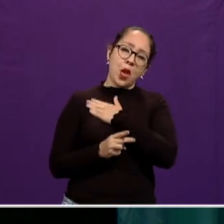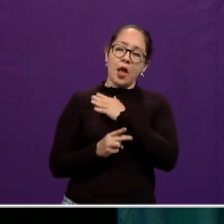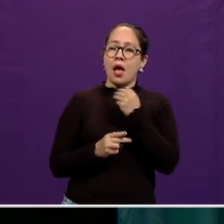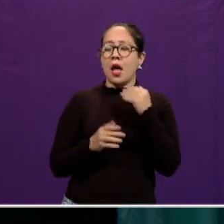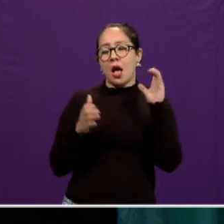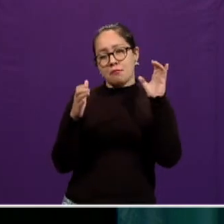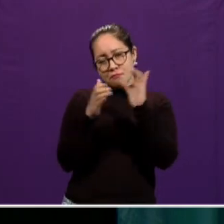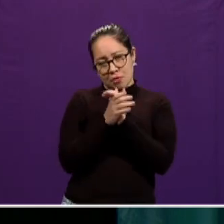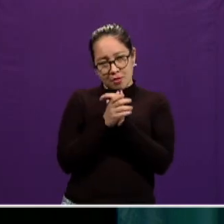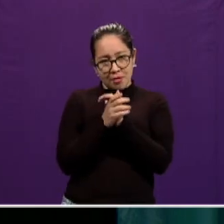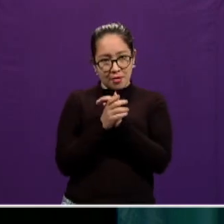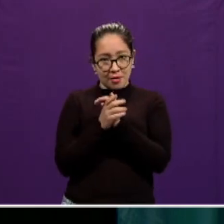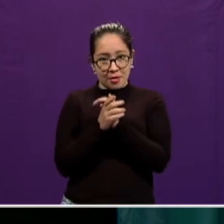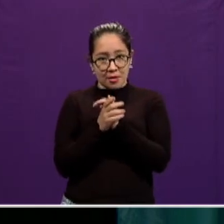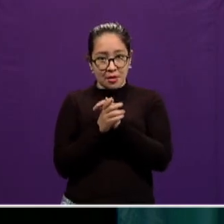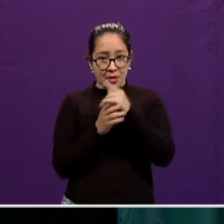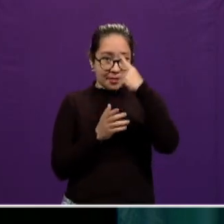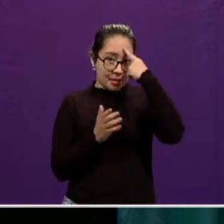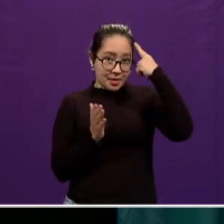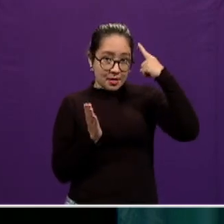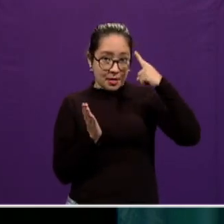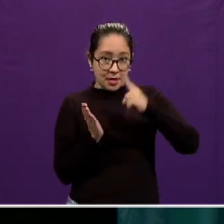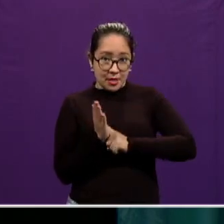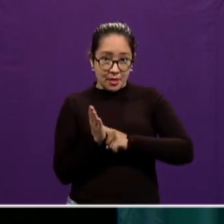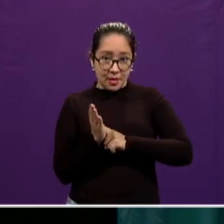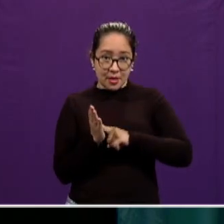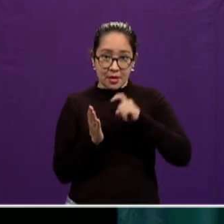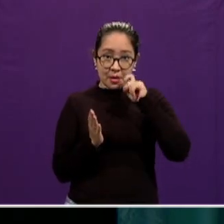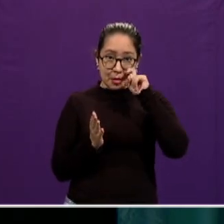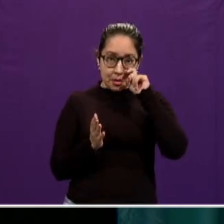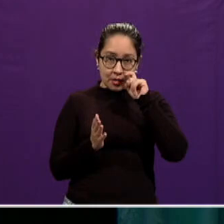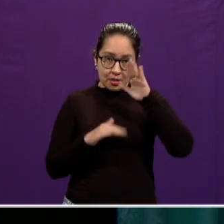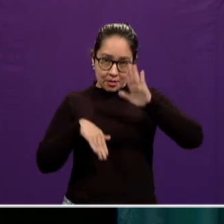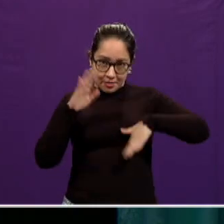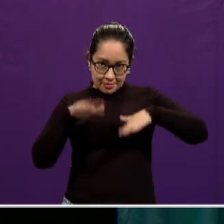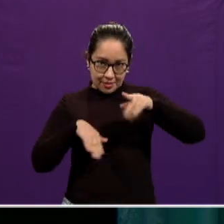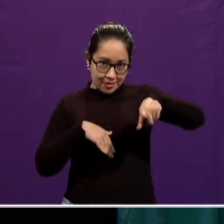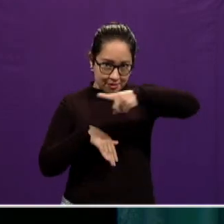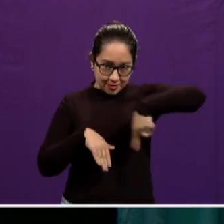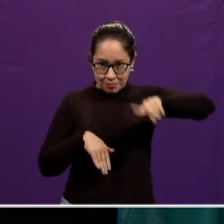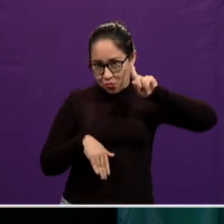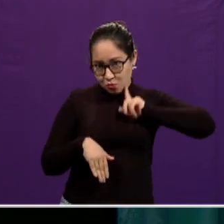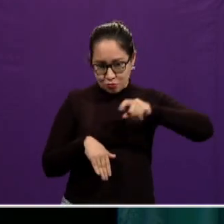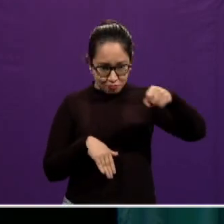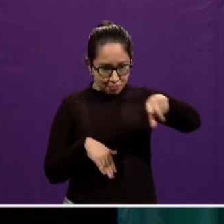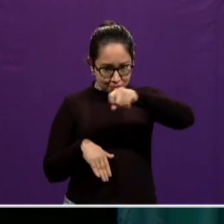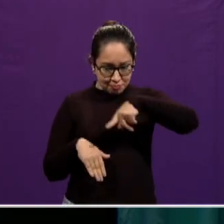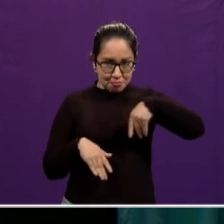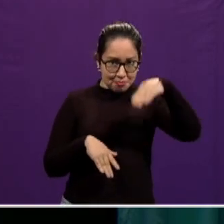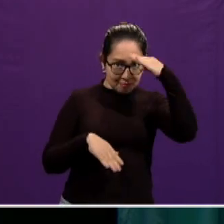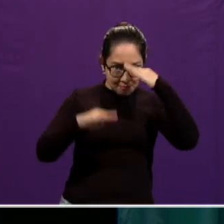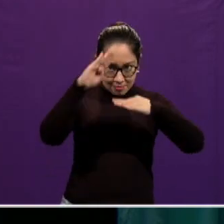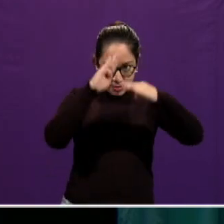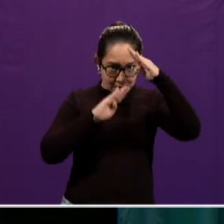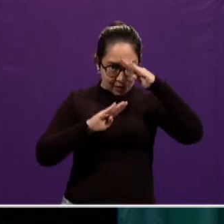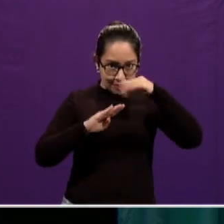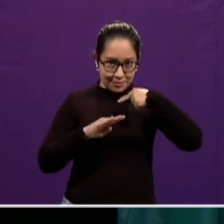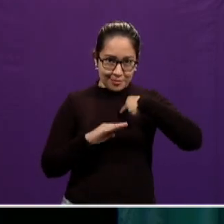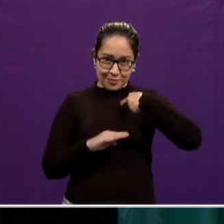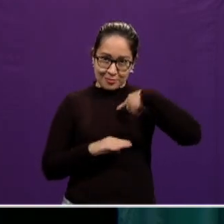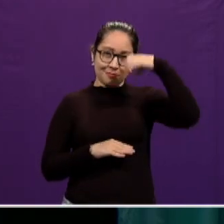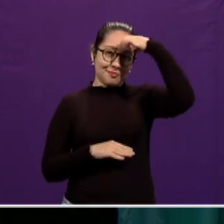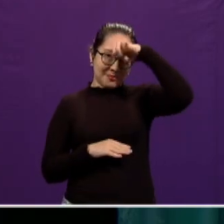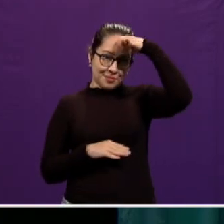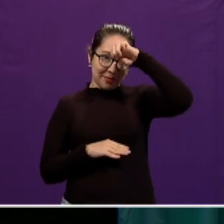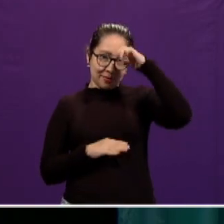una creencia de mujeres que de varones. Insisto, no quiere decir que no lo, que ellos no lo piensen también, pero sí he visto, al menos en mi experiencia,